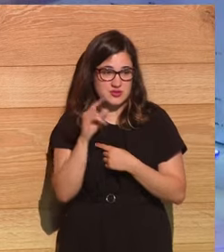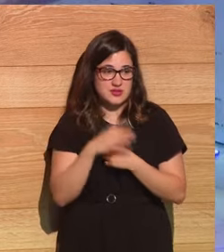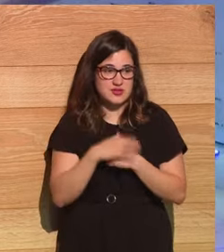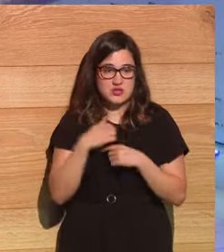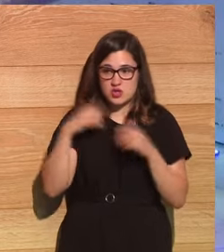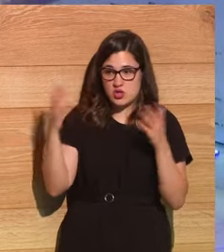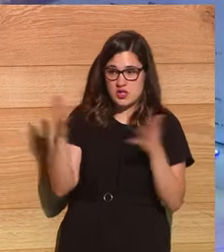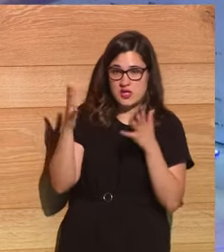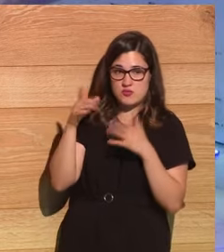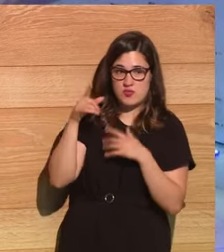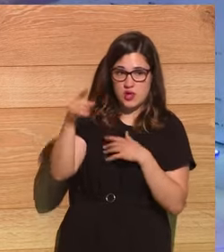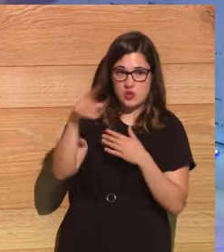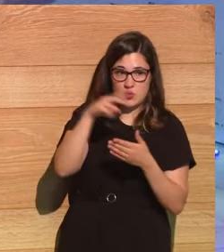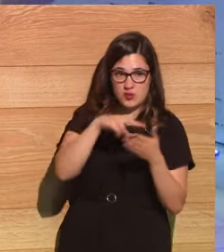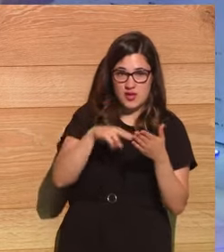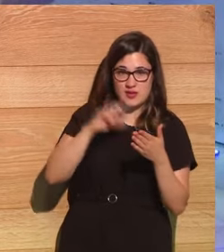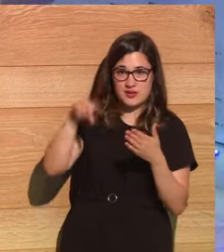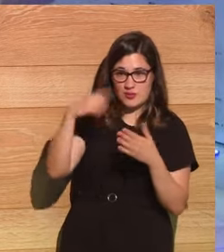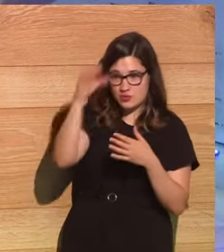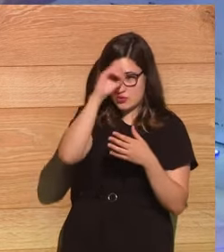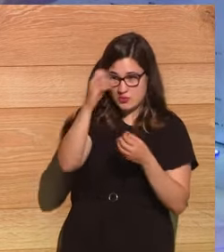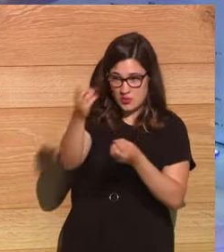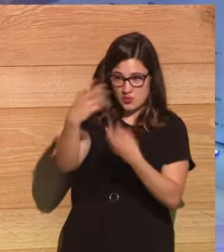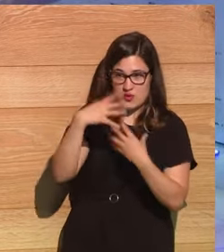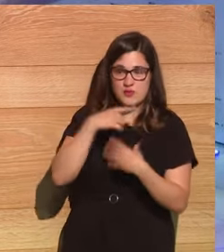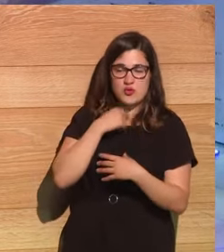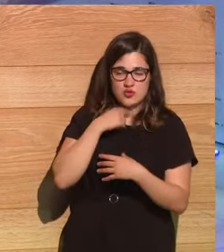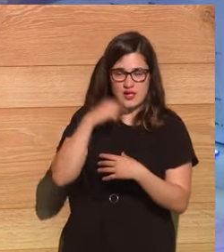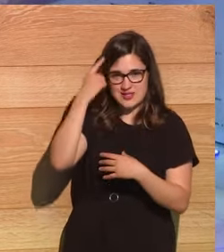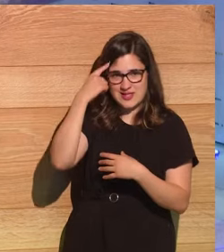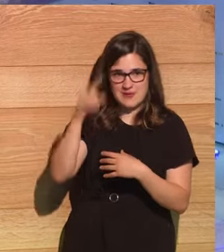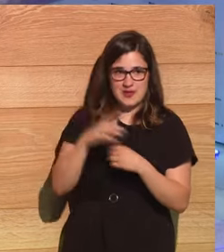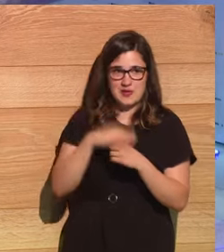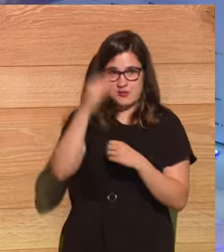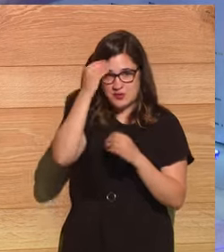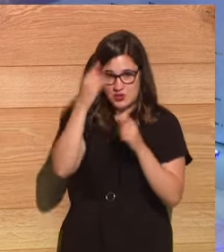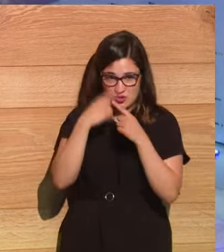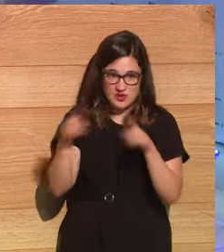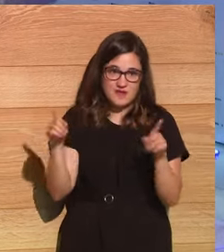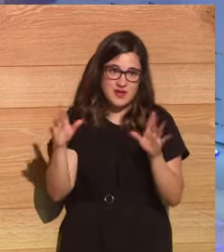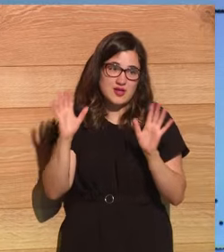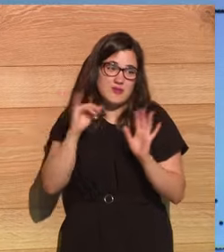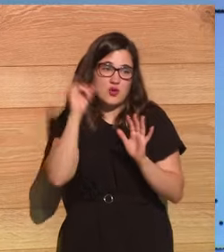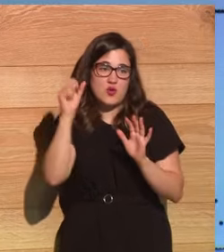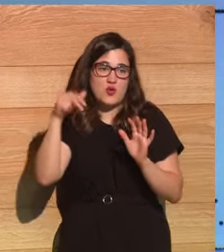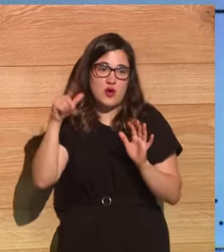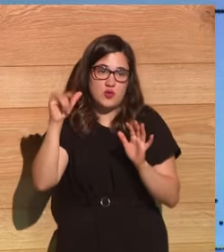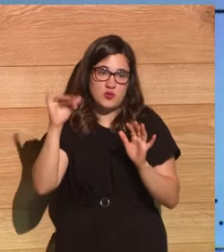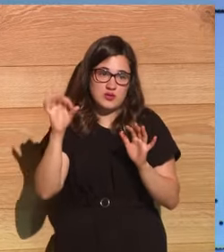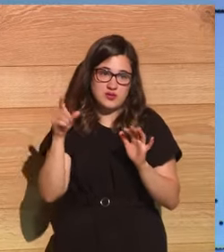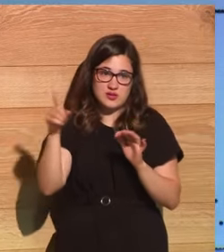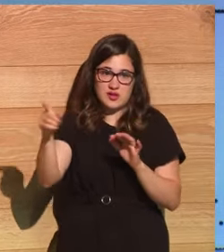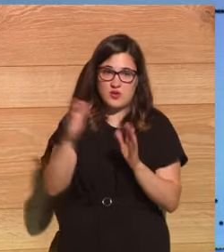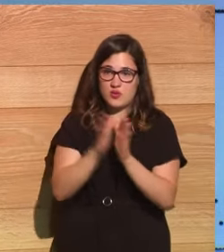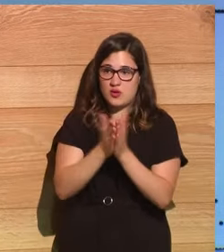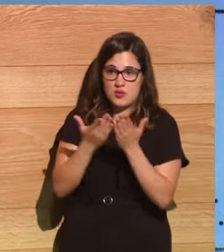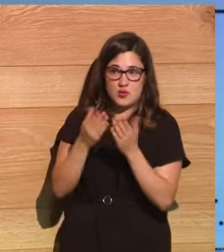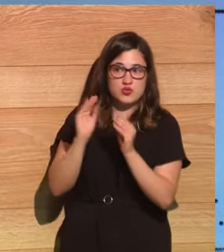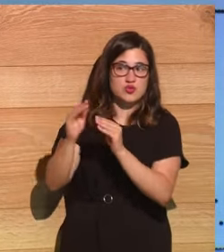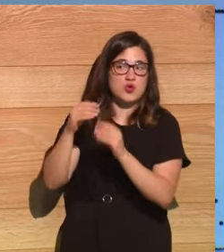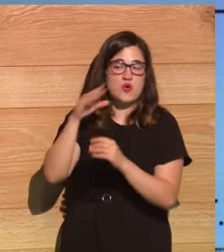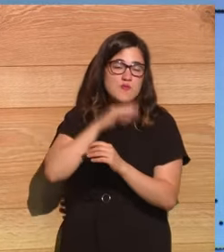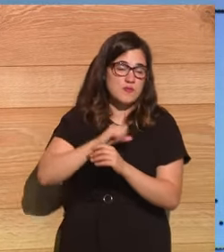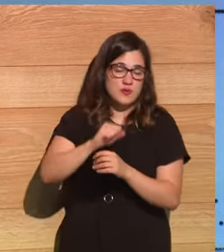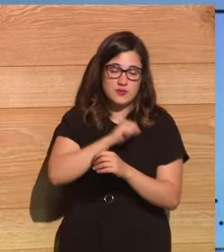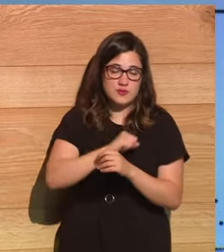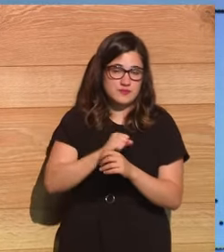animaría a que tú lo leas y luego me des tu opinión, que me gustará saberla. Yo creo que son diferentes. Claro, Juan Luis es es un libro fantástico.